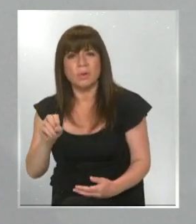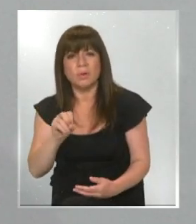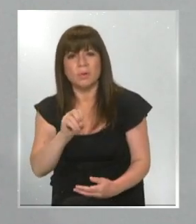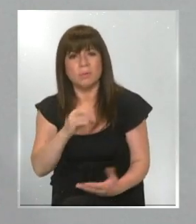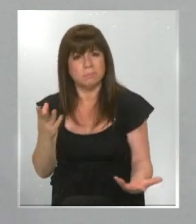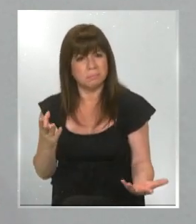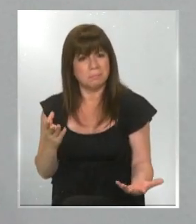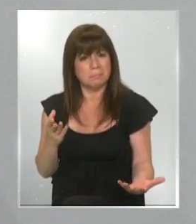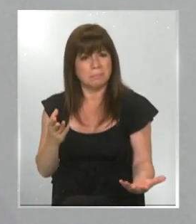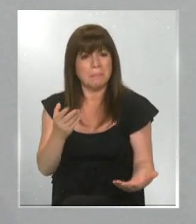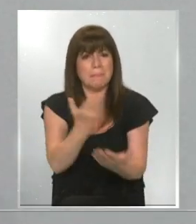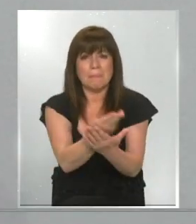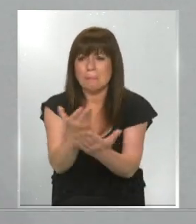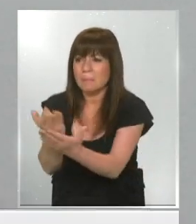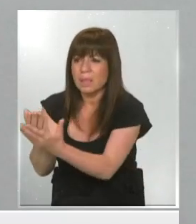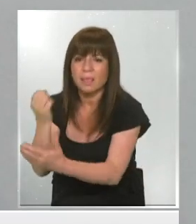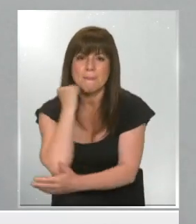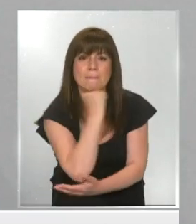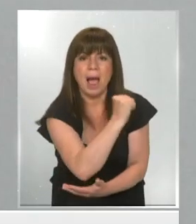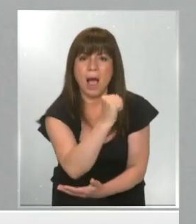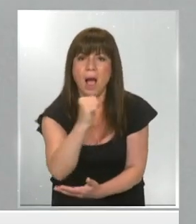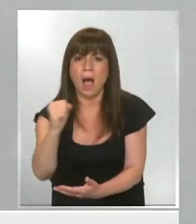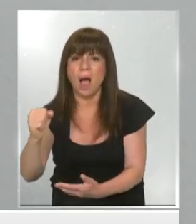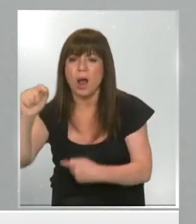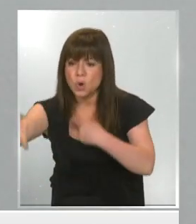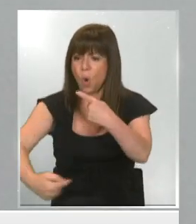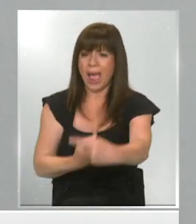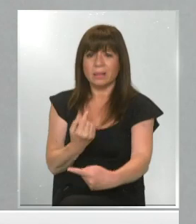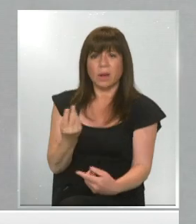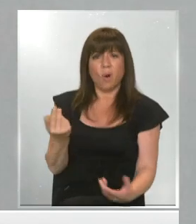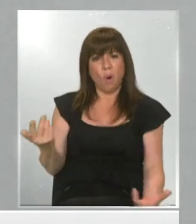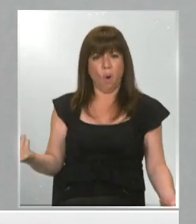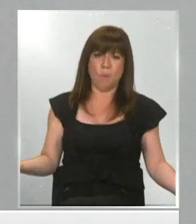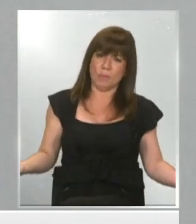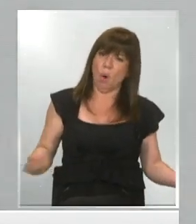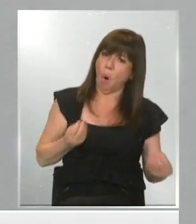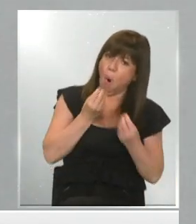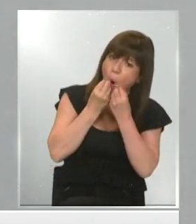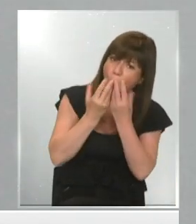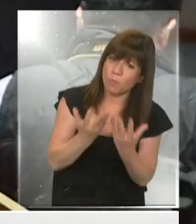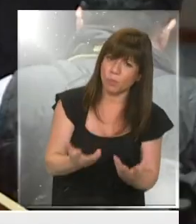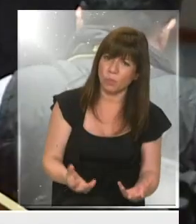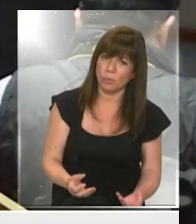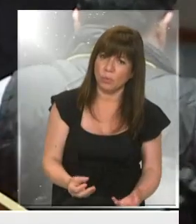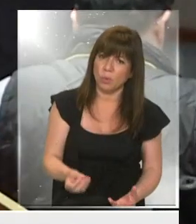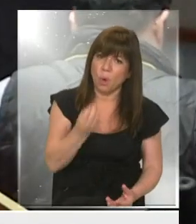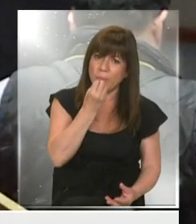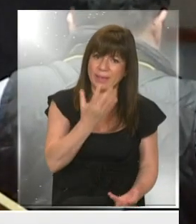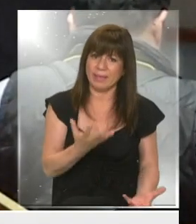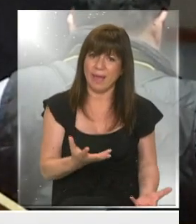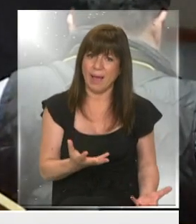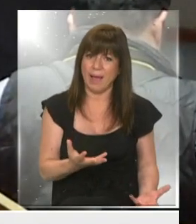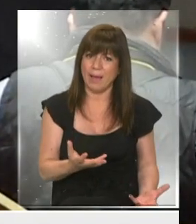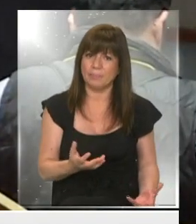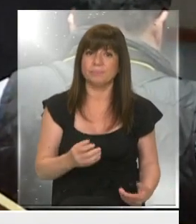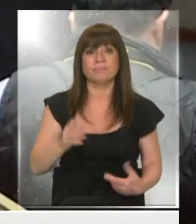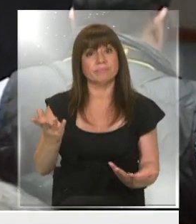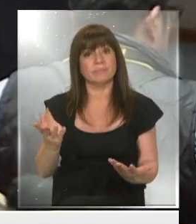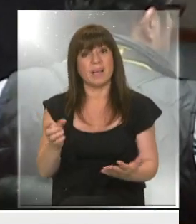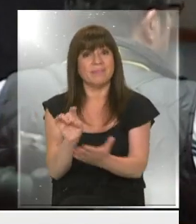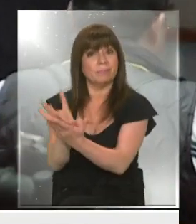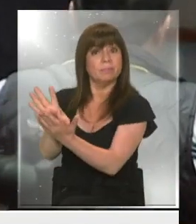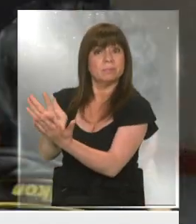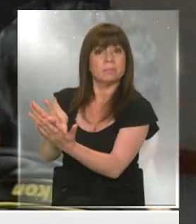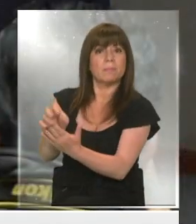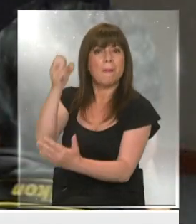ordene asesinar a su pueblo. Ordene que no entre comida a las ciudades. Desde su exilio en México, Evo